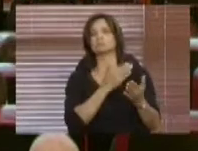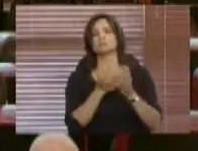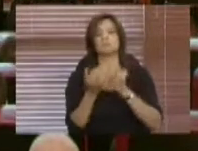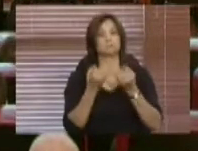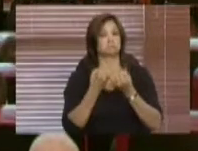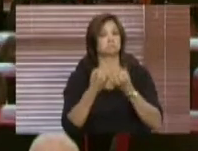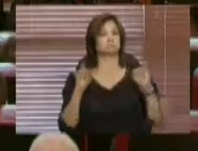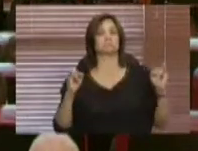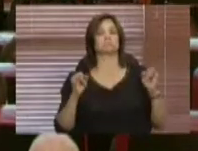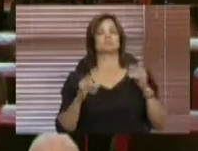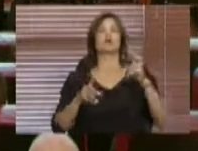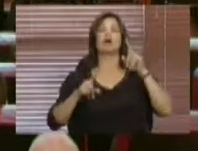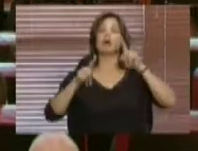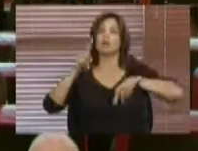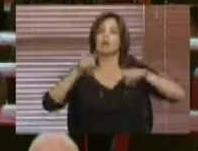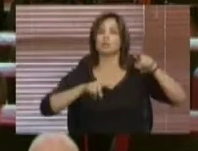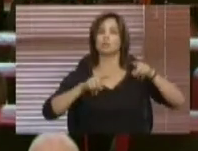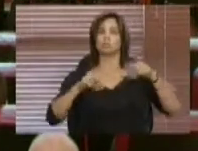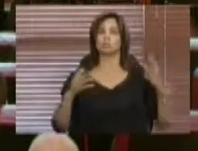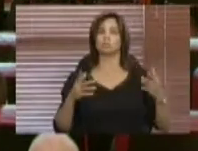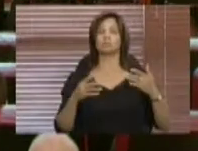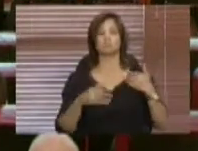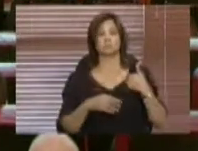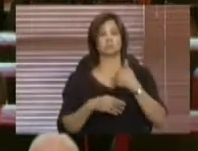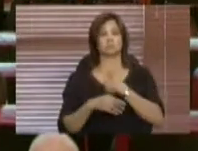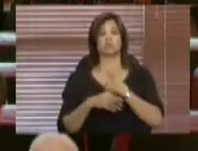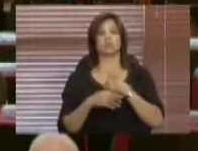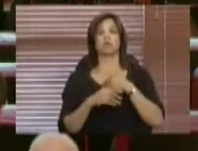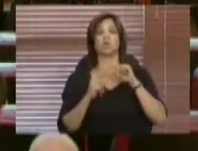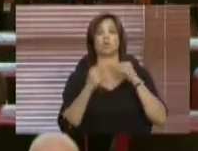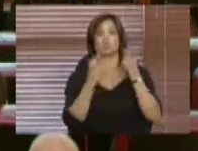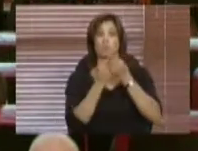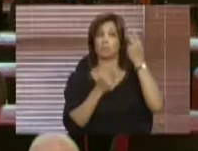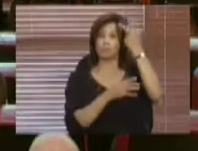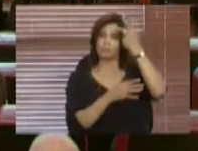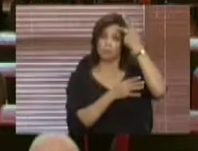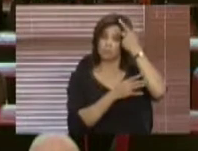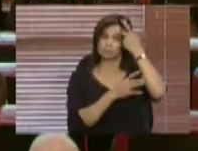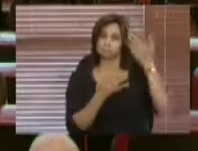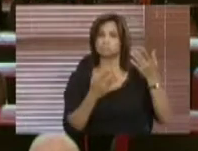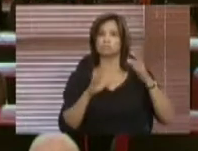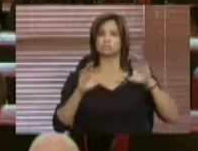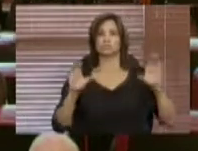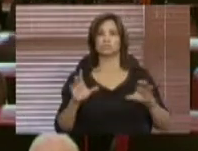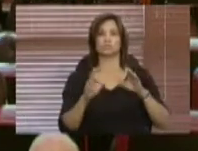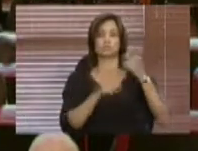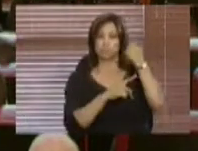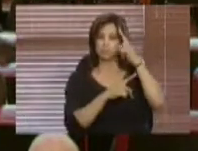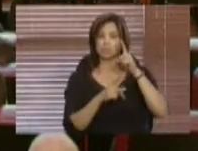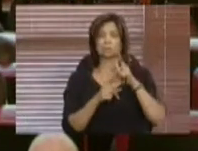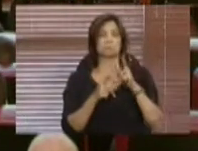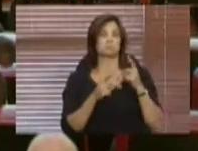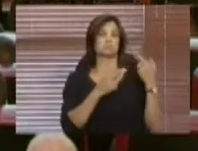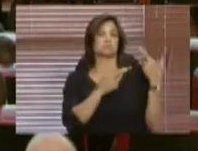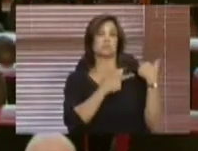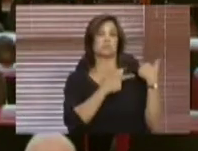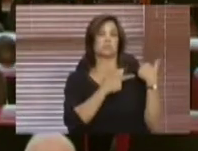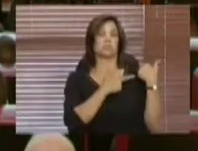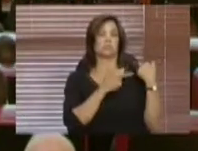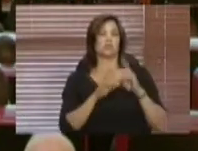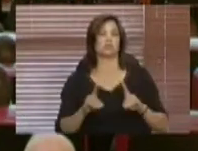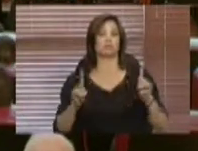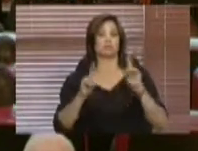independientemente de que algunos hayamos pertenecido a un partido político o ejercido cargos vinculados a la